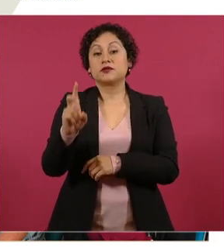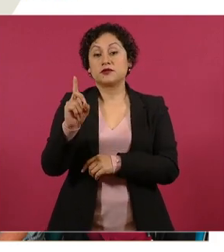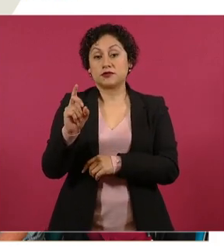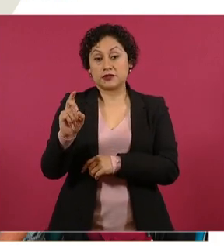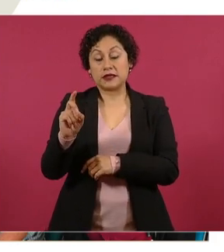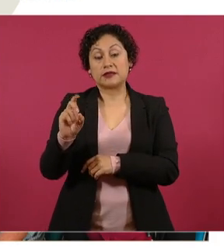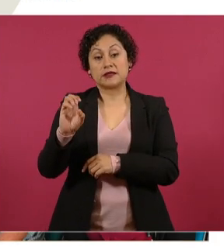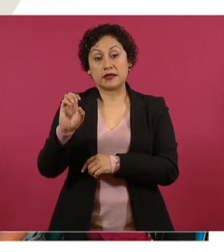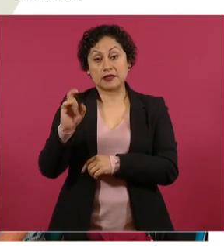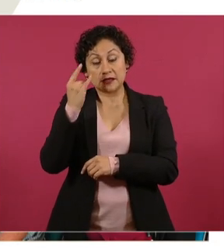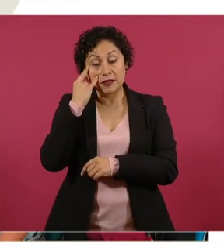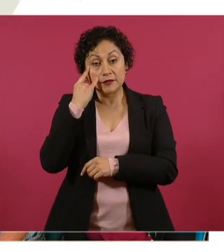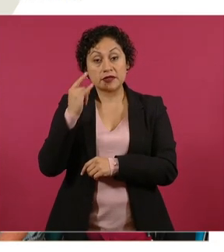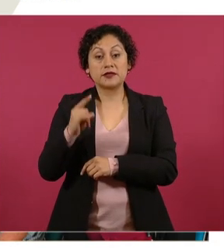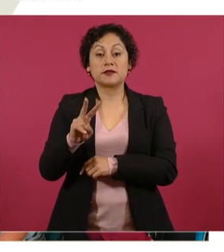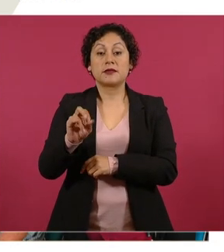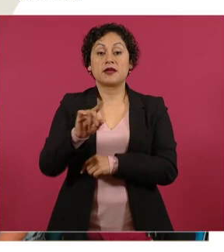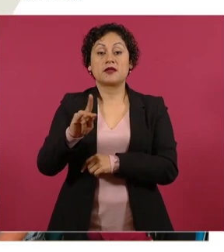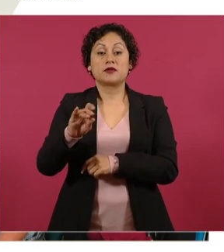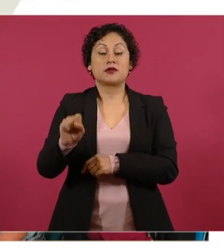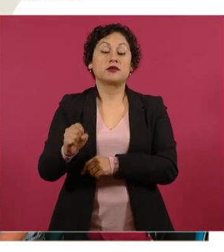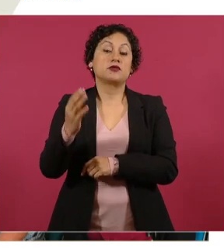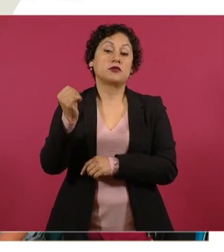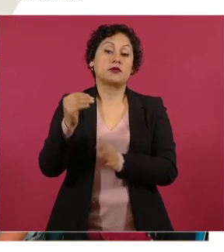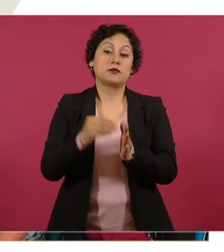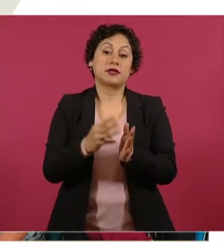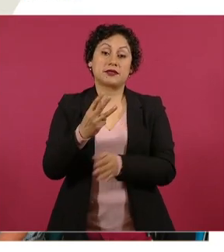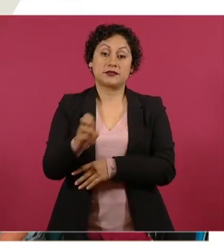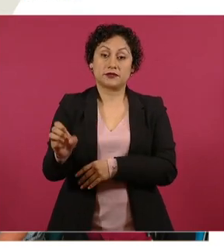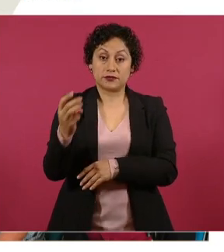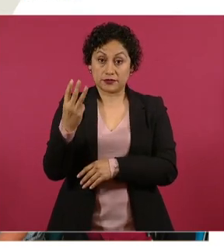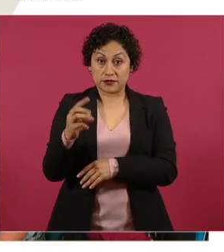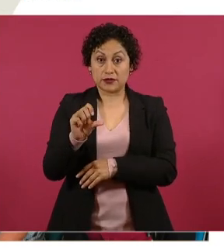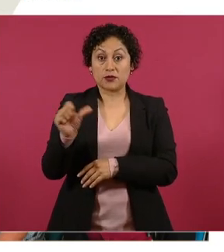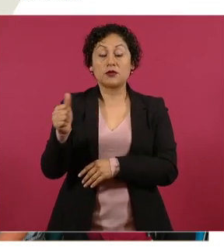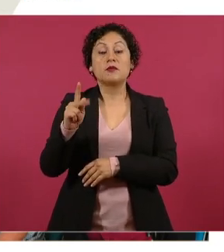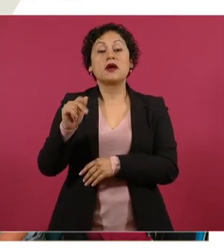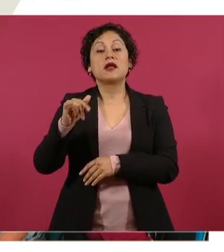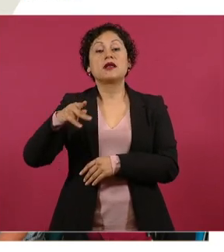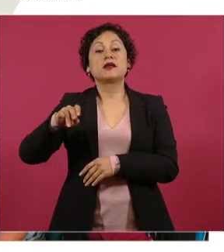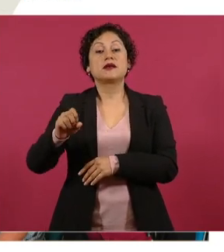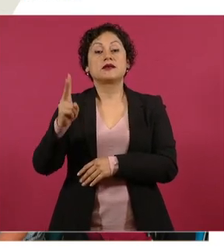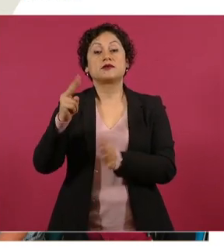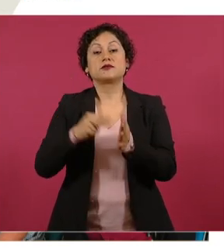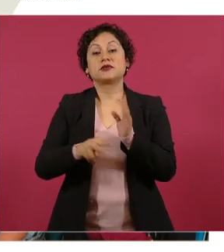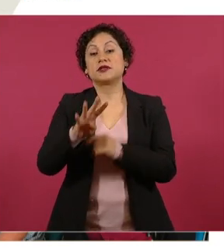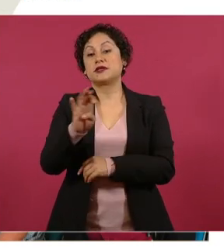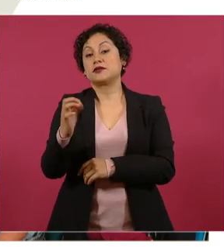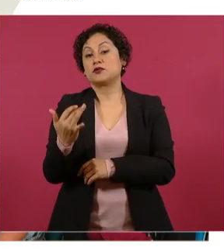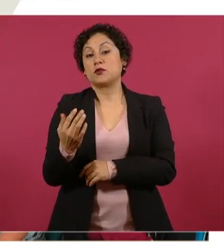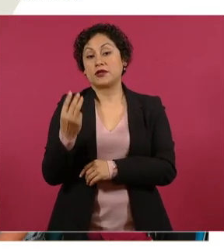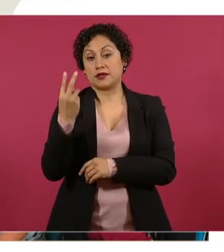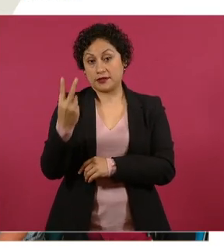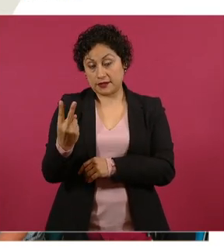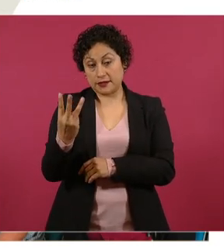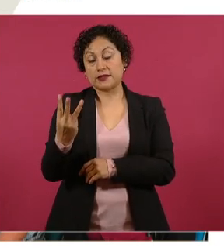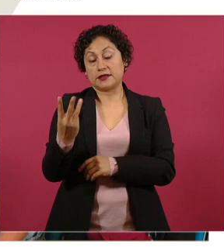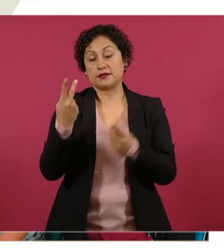Valladolid 3.703 y Palenque en quinto lugar con 2.553 pasajeros. A la siguiente, por